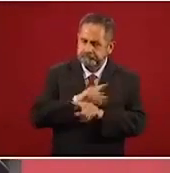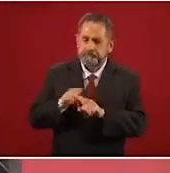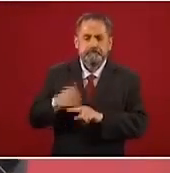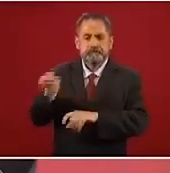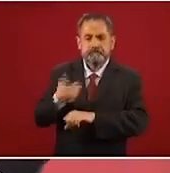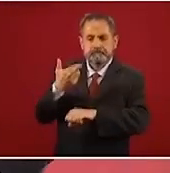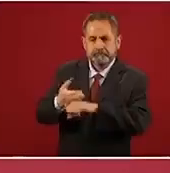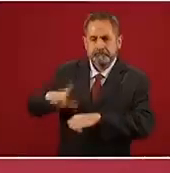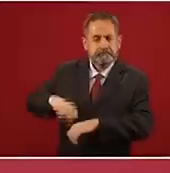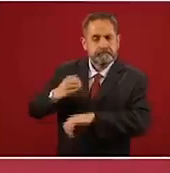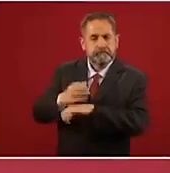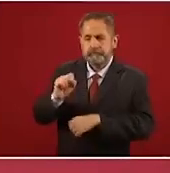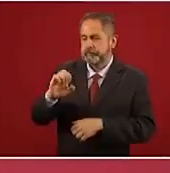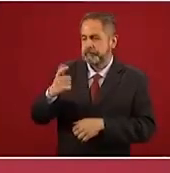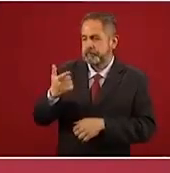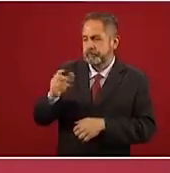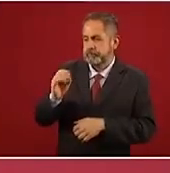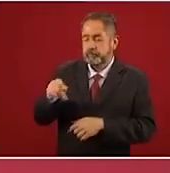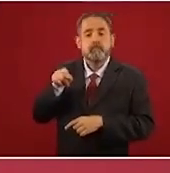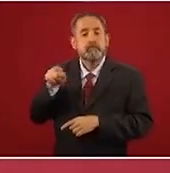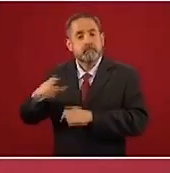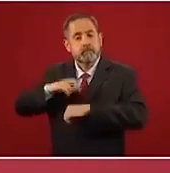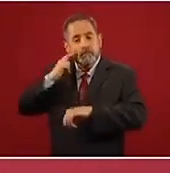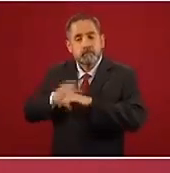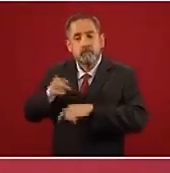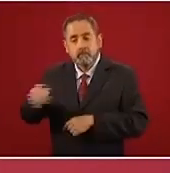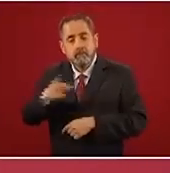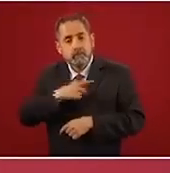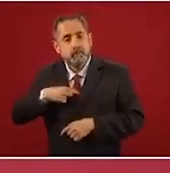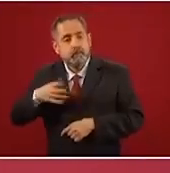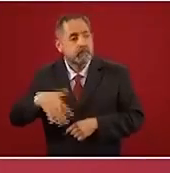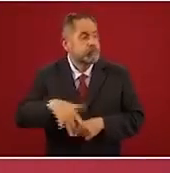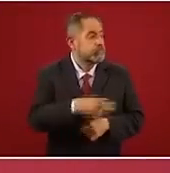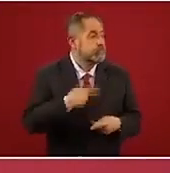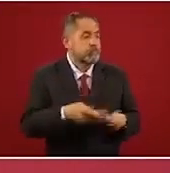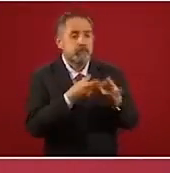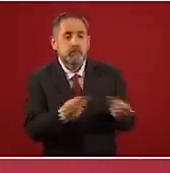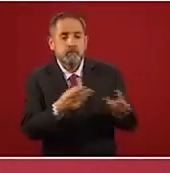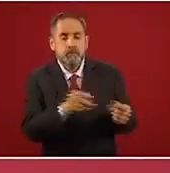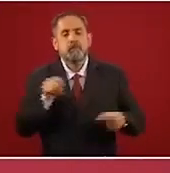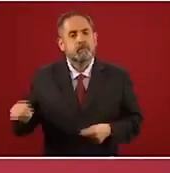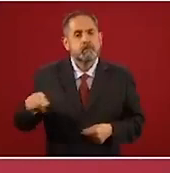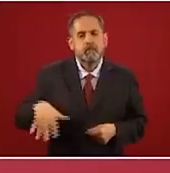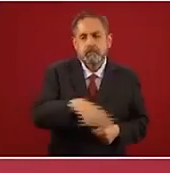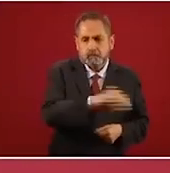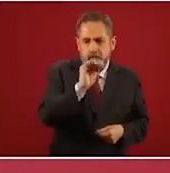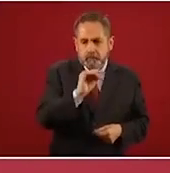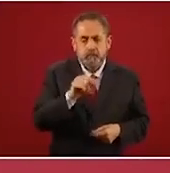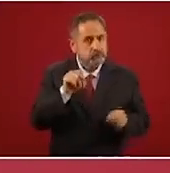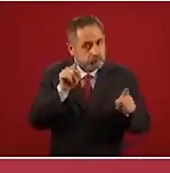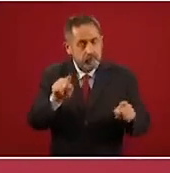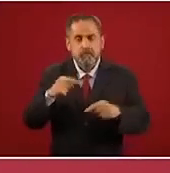a su cargo lo de la búsqueda de desaparecidos. Yo me reúno